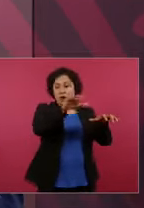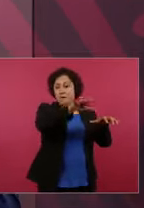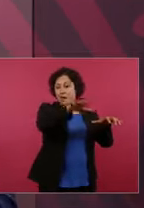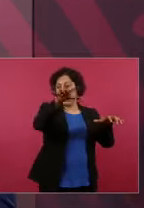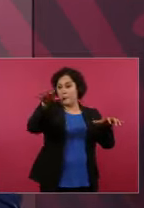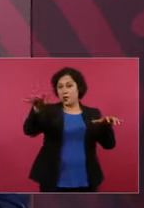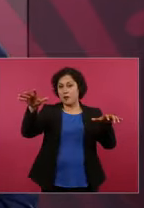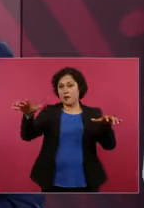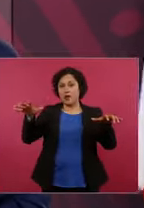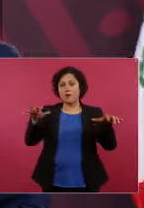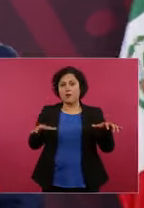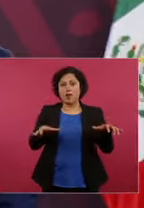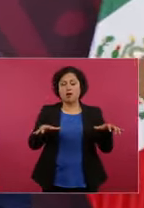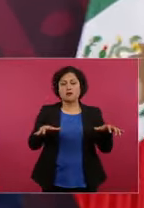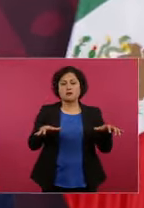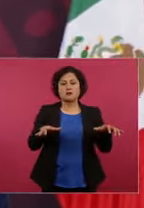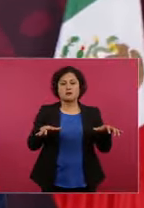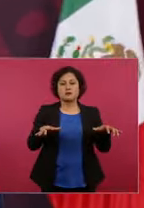de